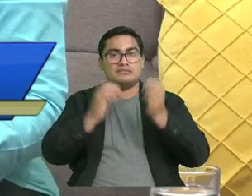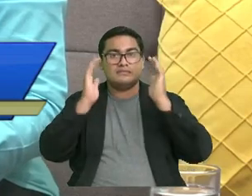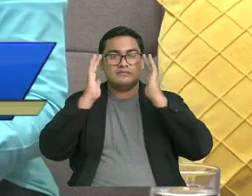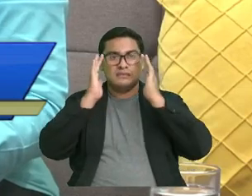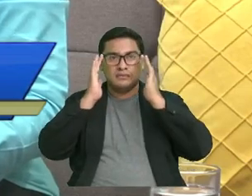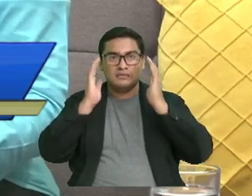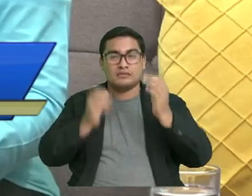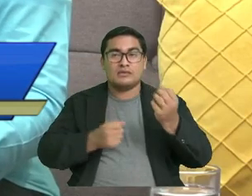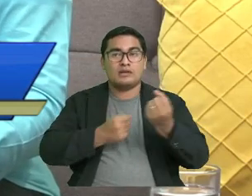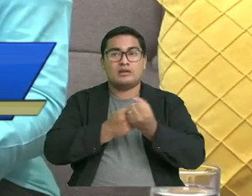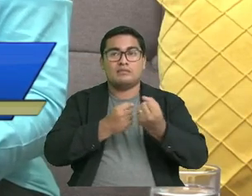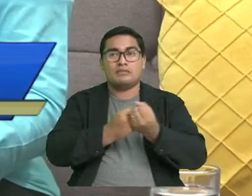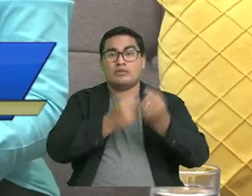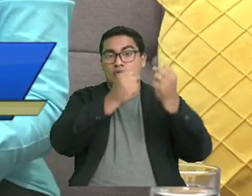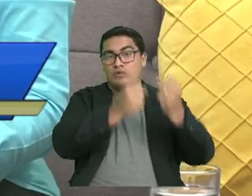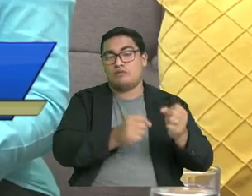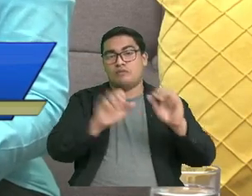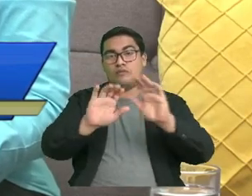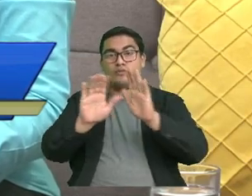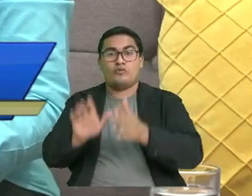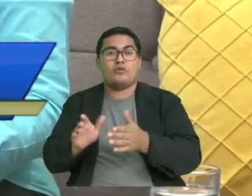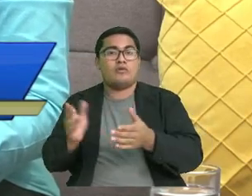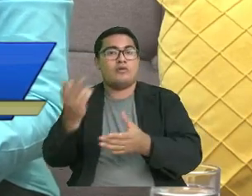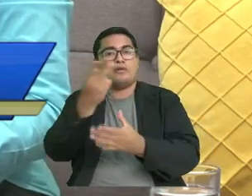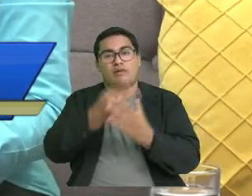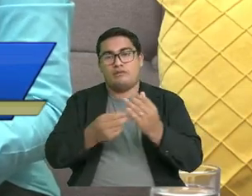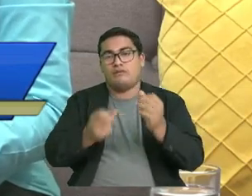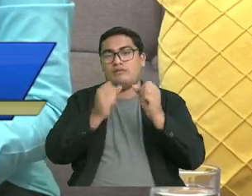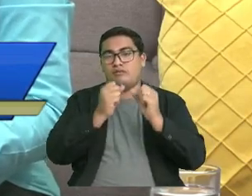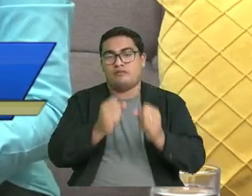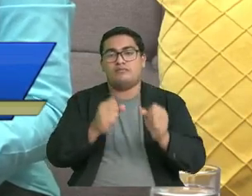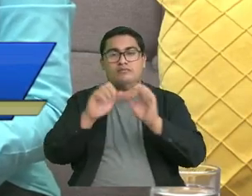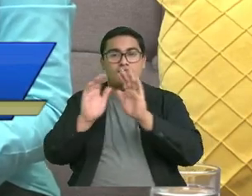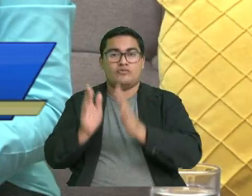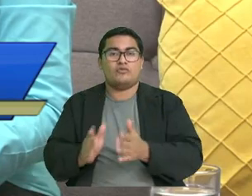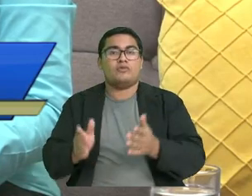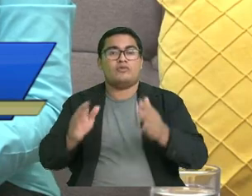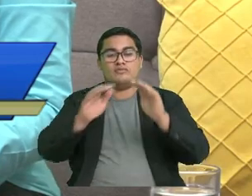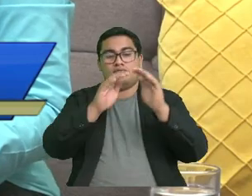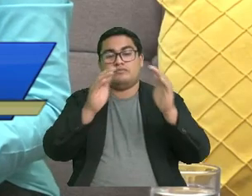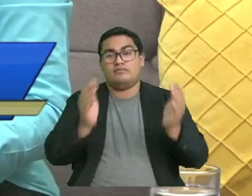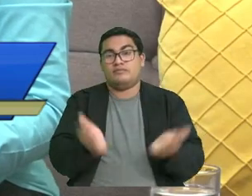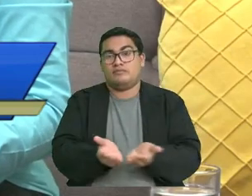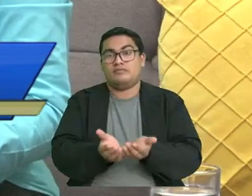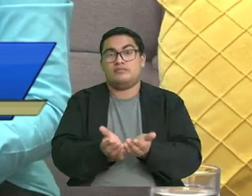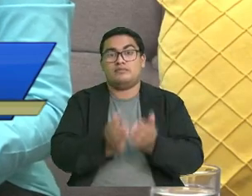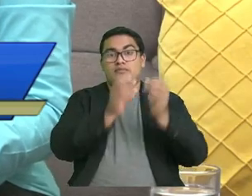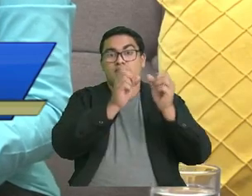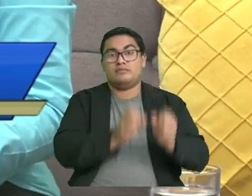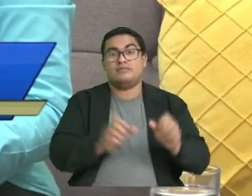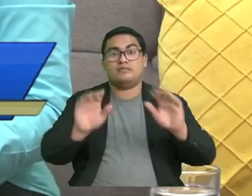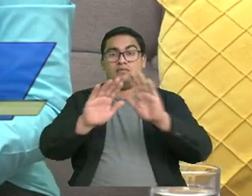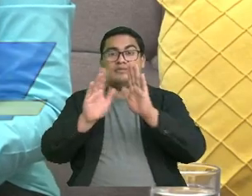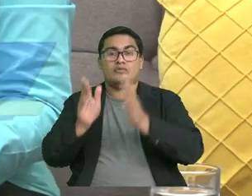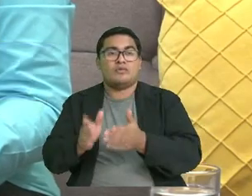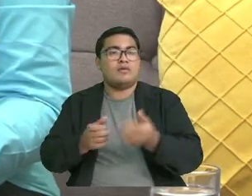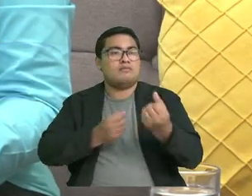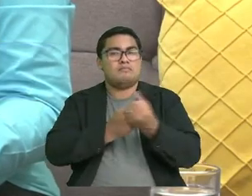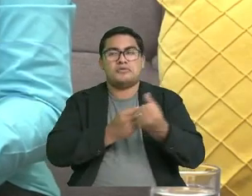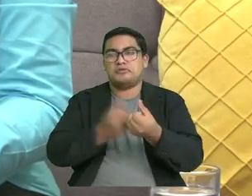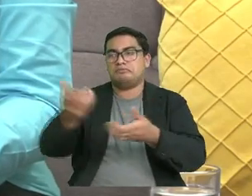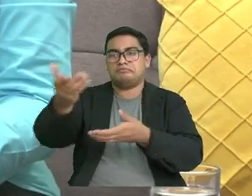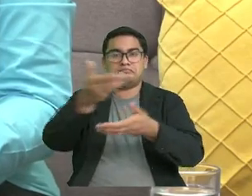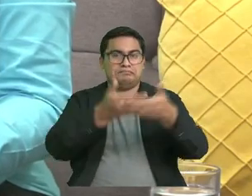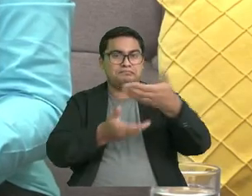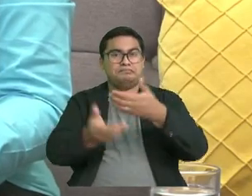Muy complementariedad de hombres y mujeres, porque hombres y mujeres estamos sobre el planeta y hombres y mujeres nos complementamos para